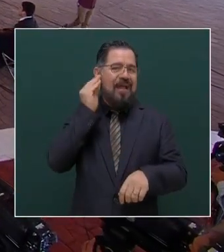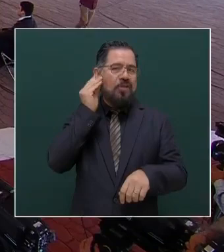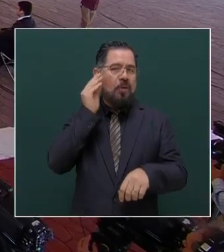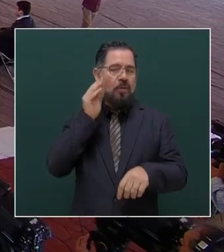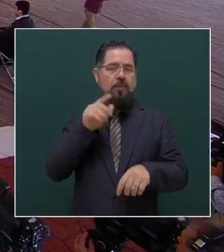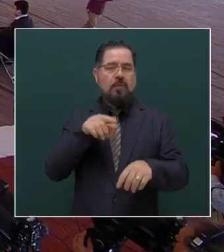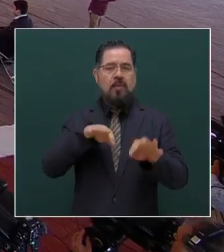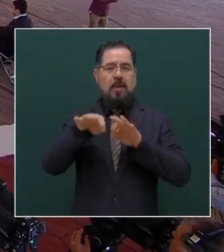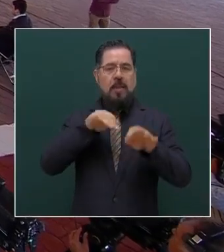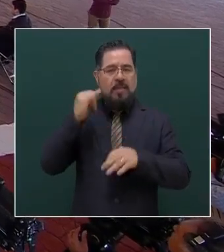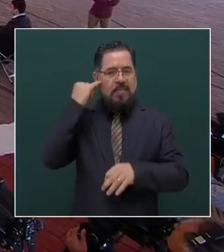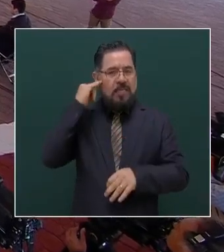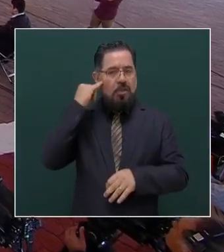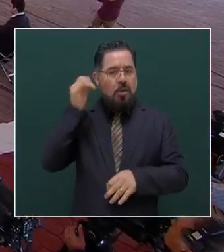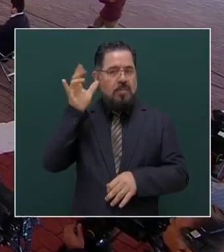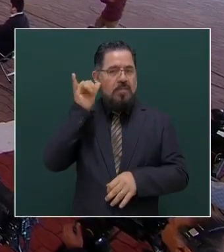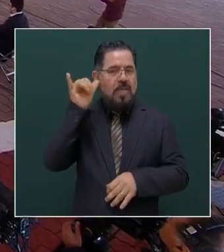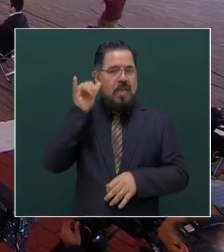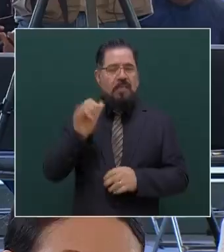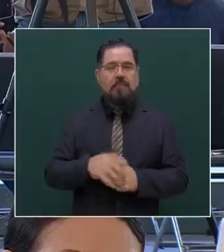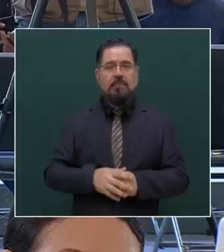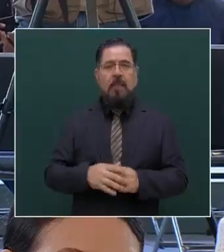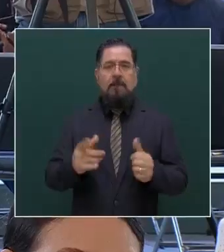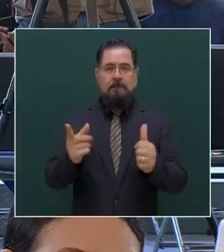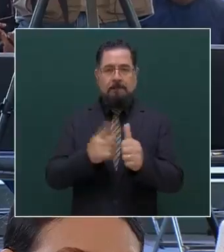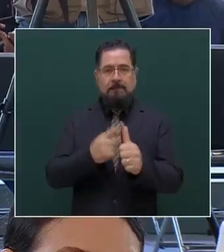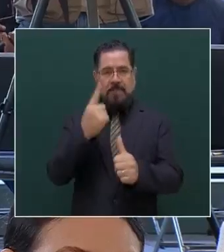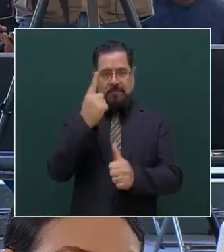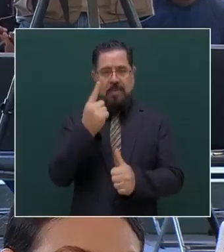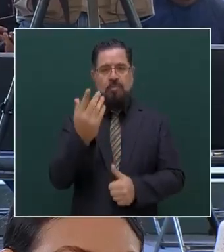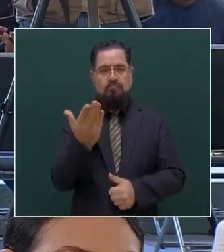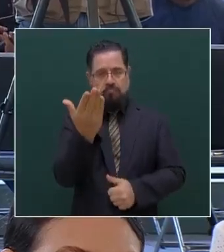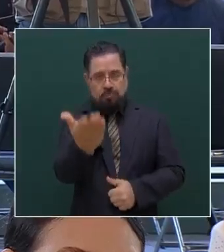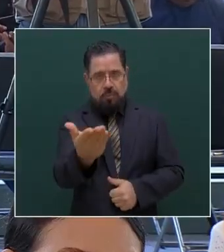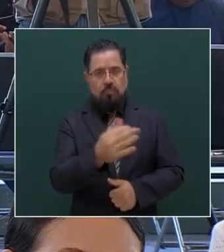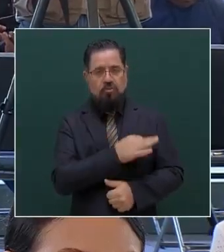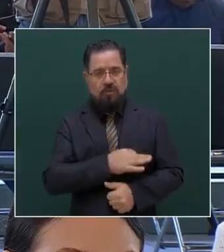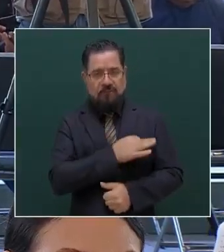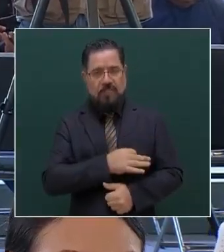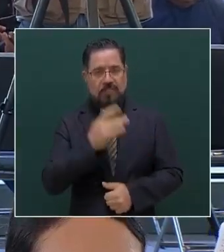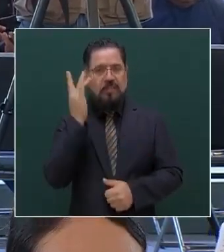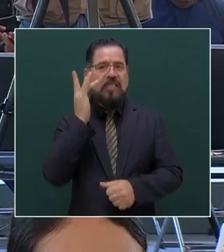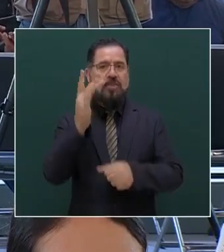Yaqui. Antes que nada, felicitarlo por su cumpleaños.